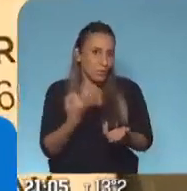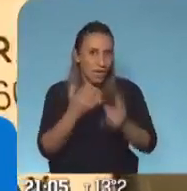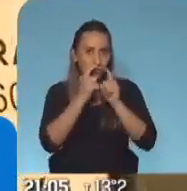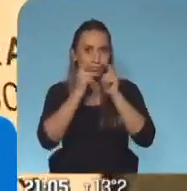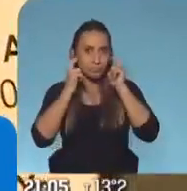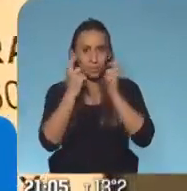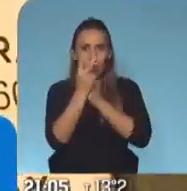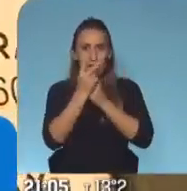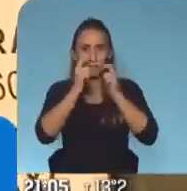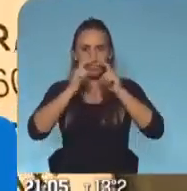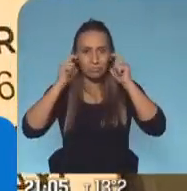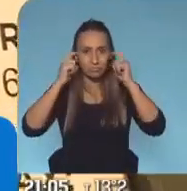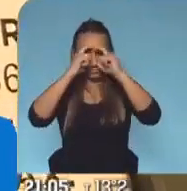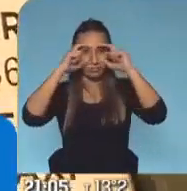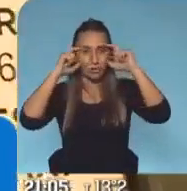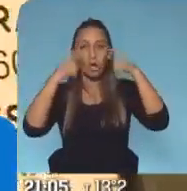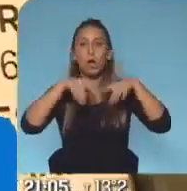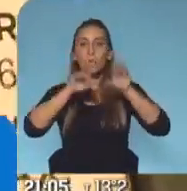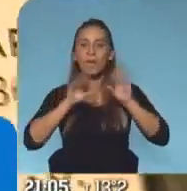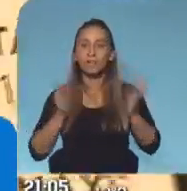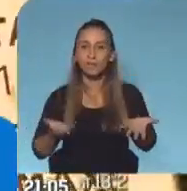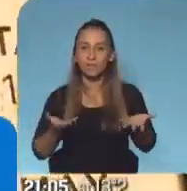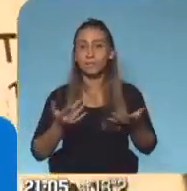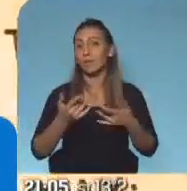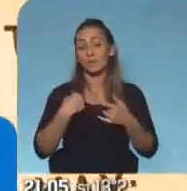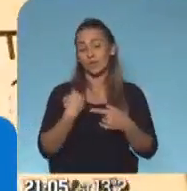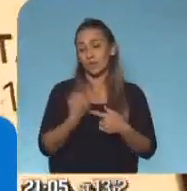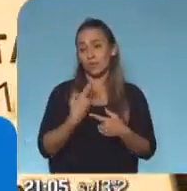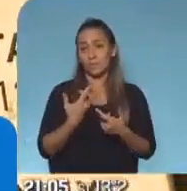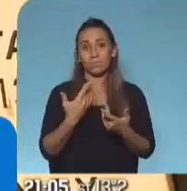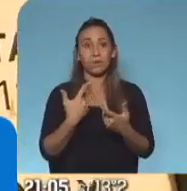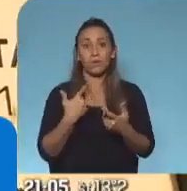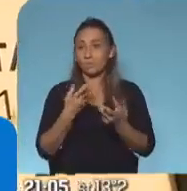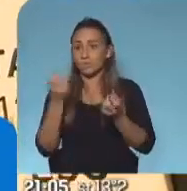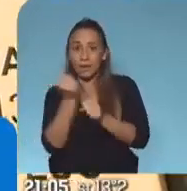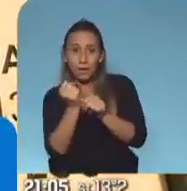dice, nosotros de acá tenemos una vida como normal, como cualquiera.